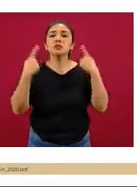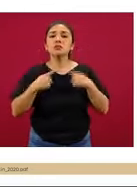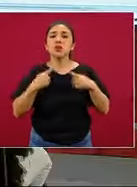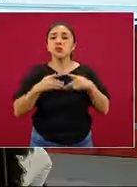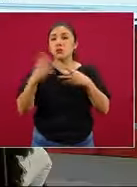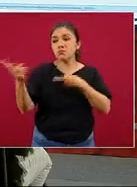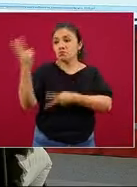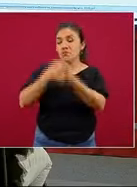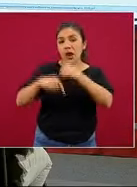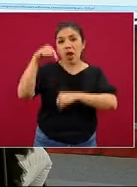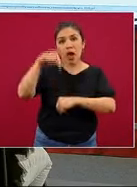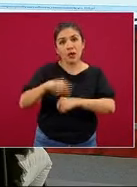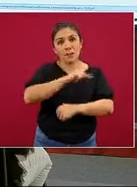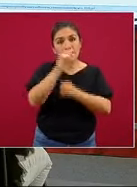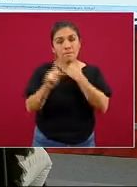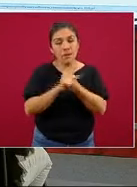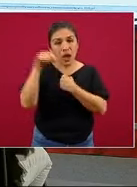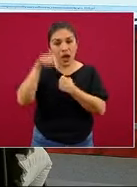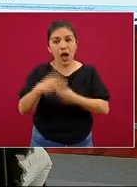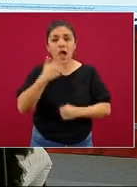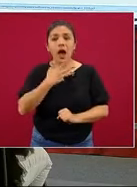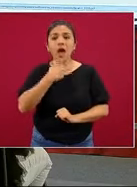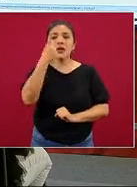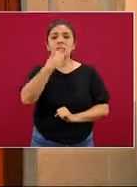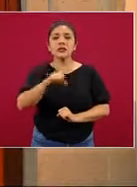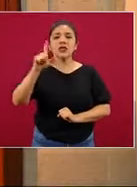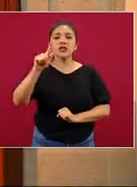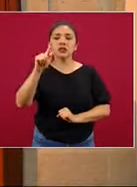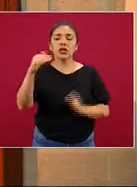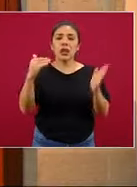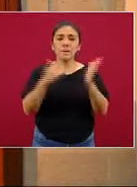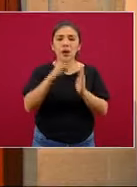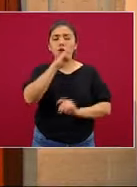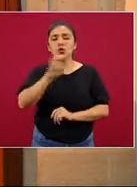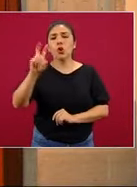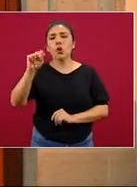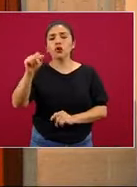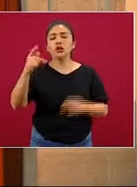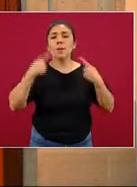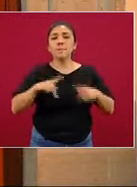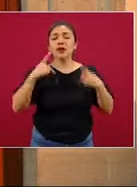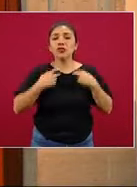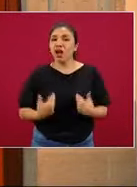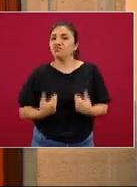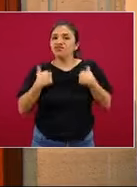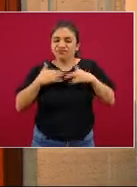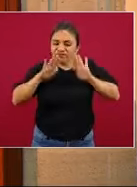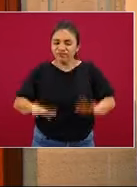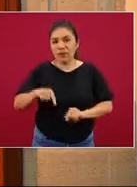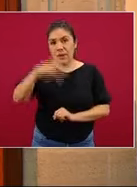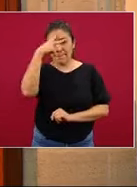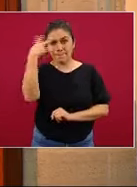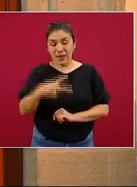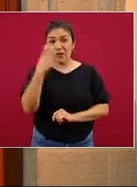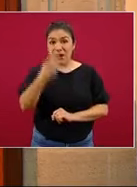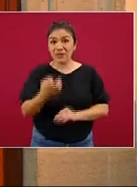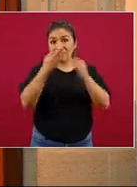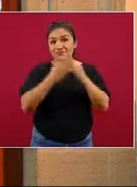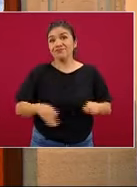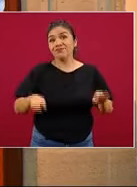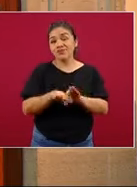mexicano, y tenemos 170,980 extranjeros residentes en México. Es muy importante, si hacemos un comparativo